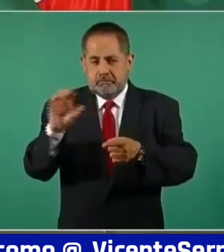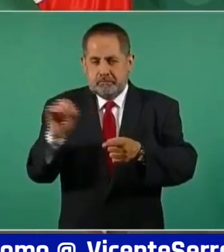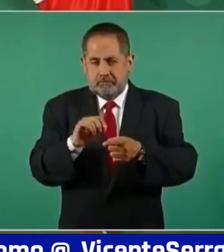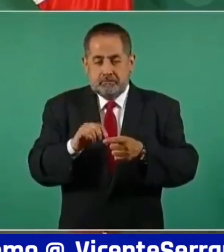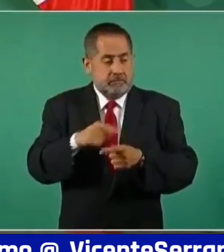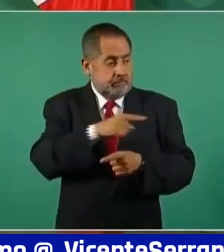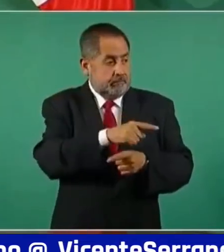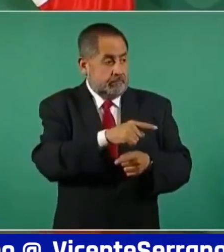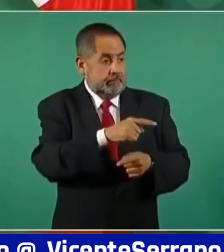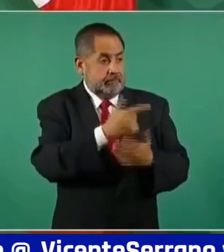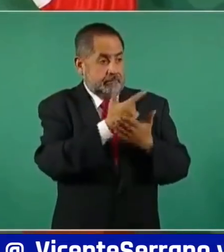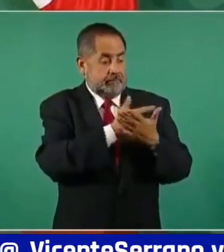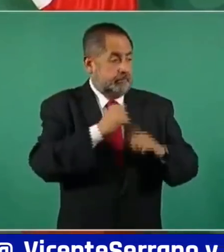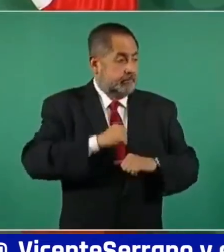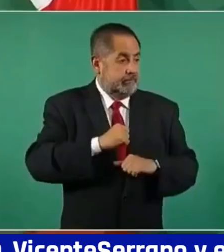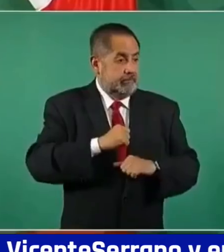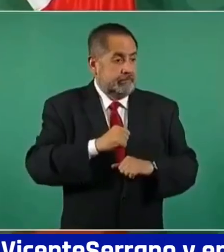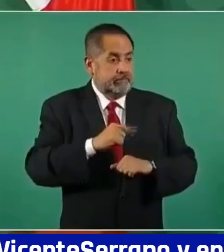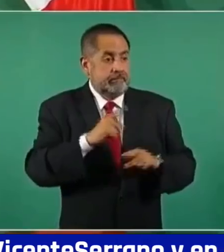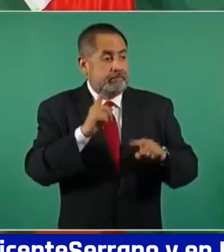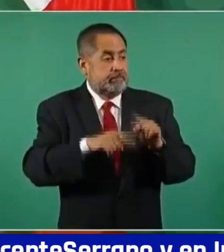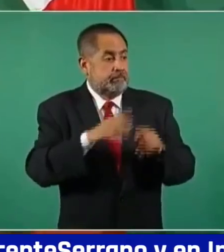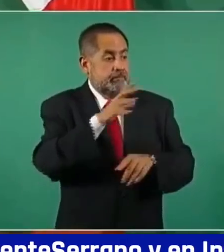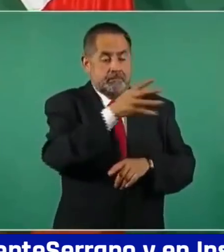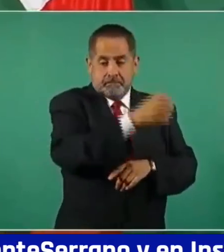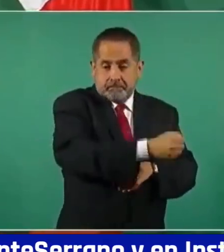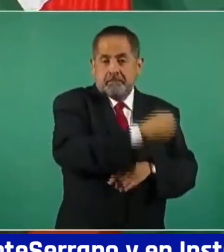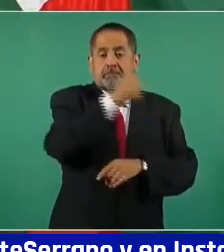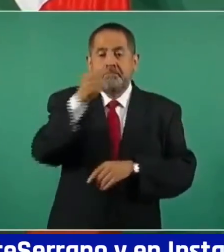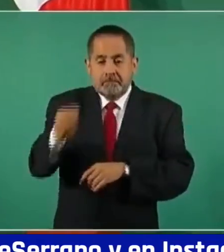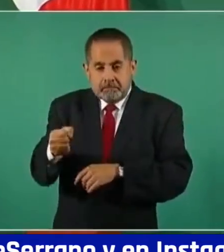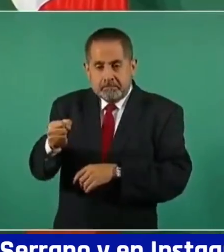a ser el director de Conagua.